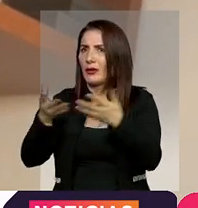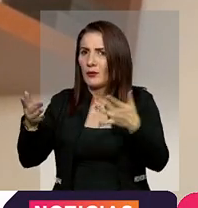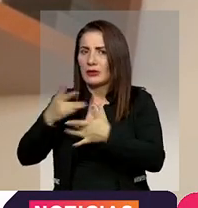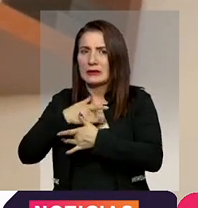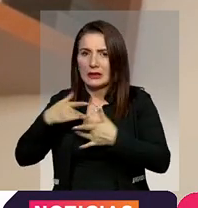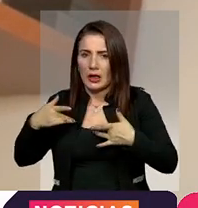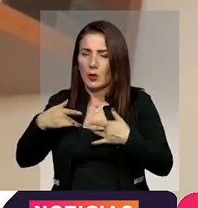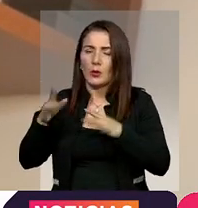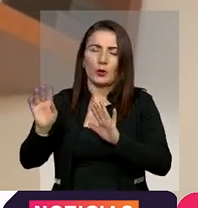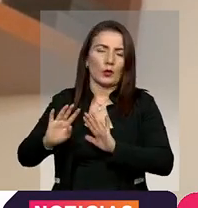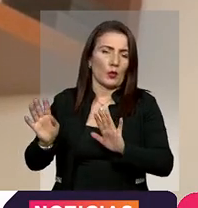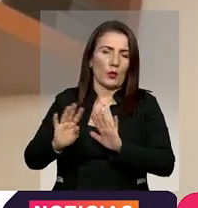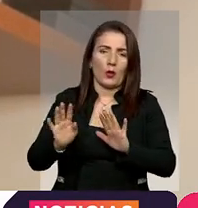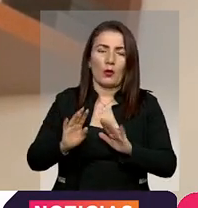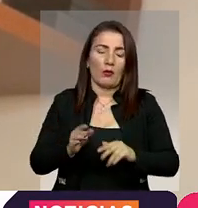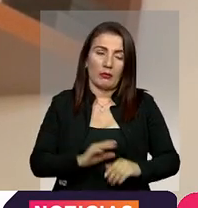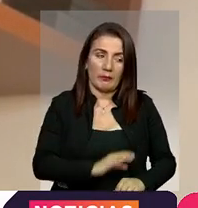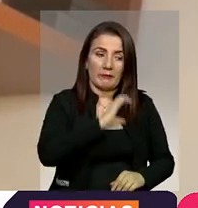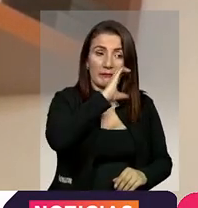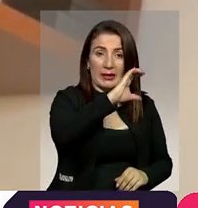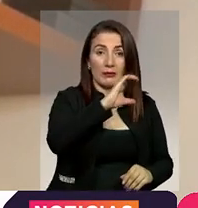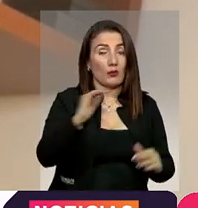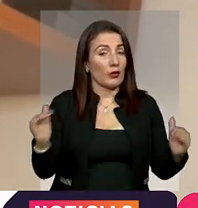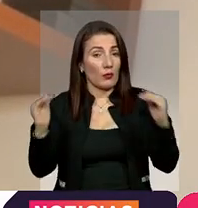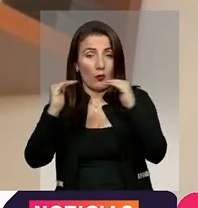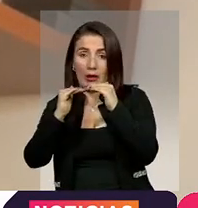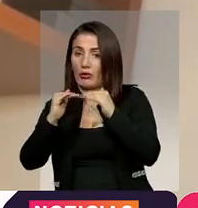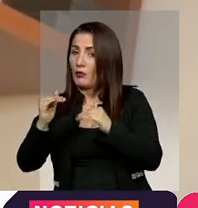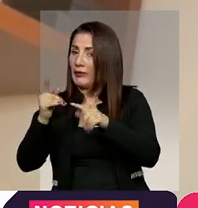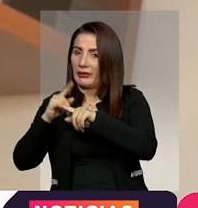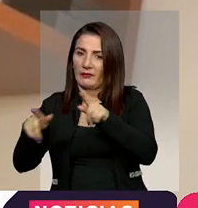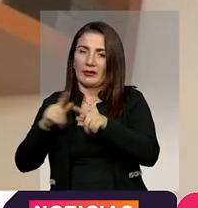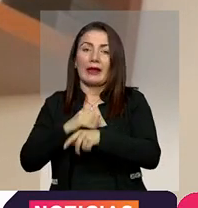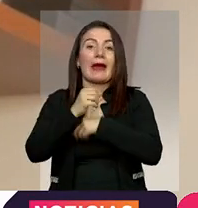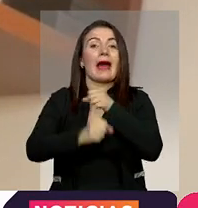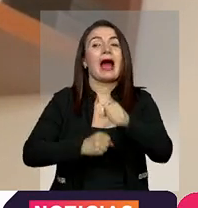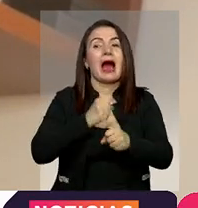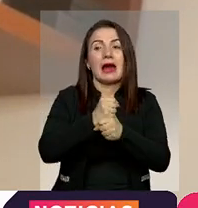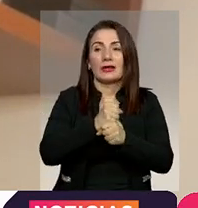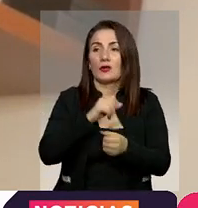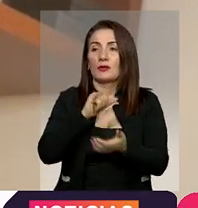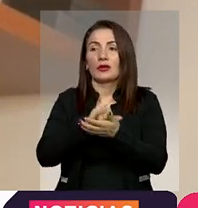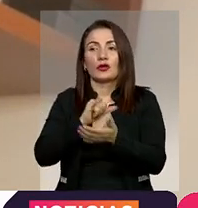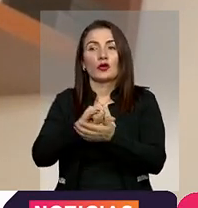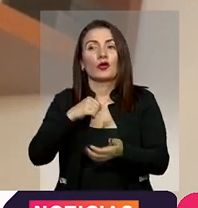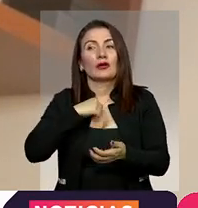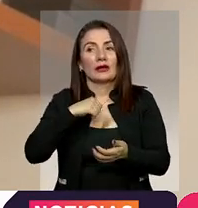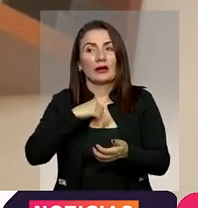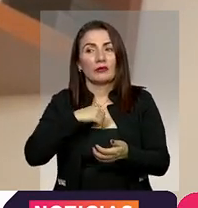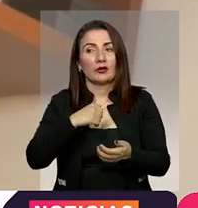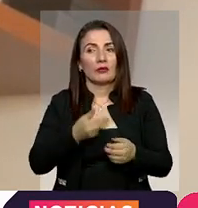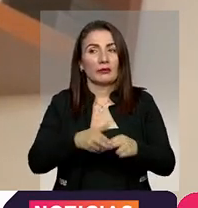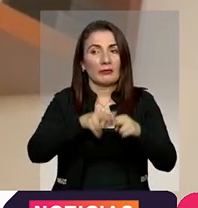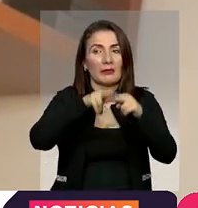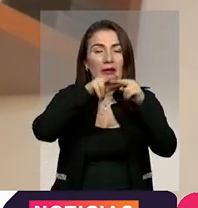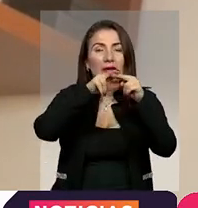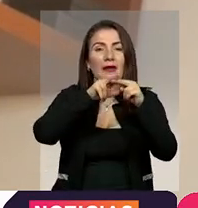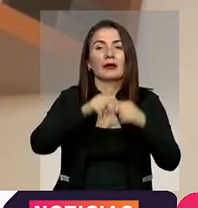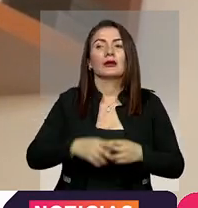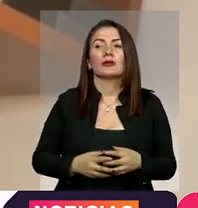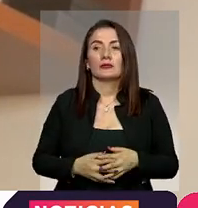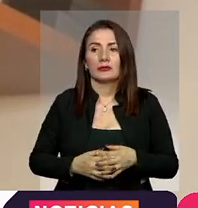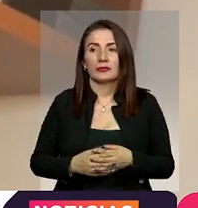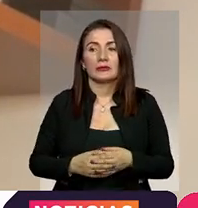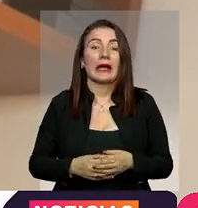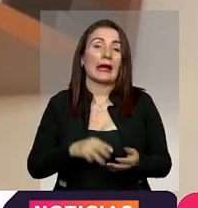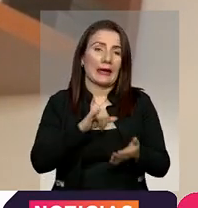salario mínimo por encima de la inflación y en el año siguiente pues no tenemos una tasa de inflación por encima del rango meta,